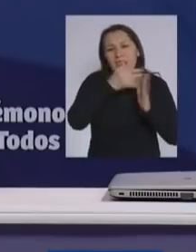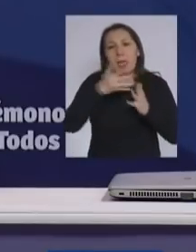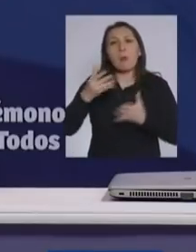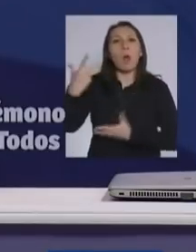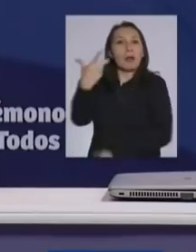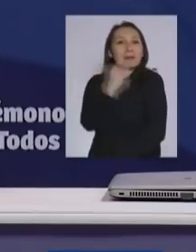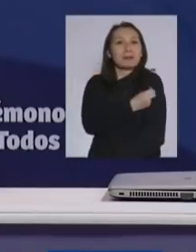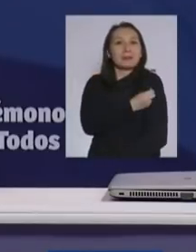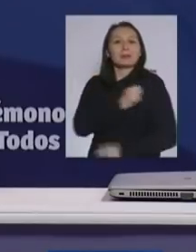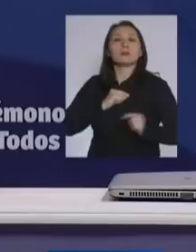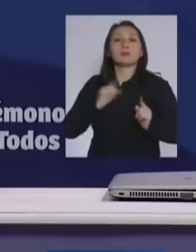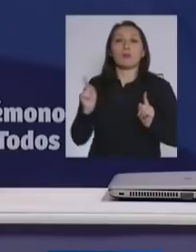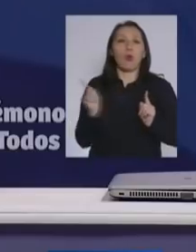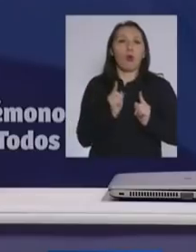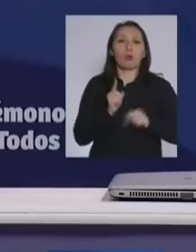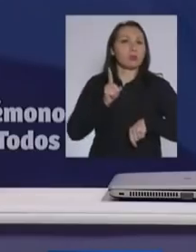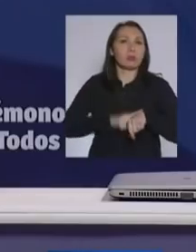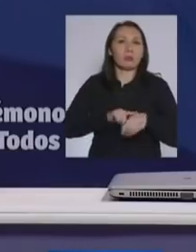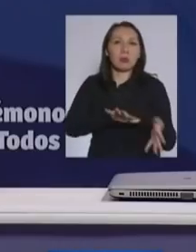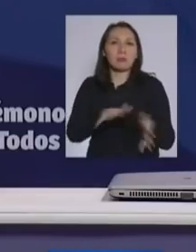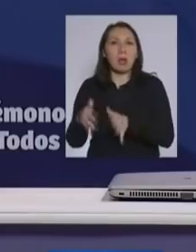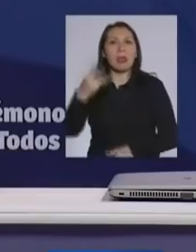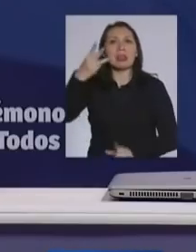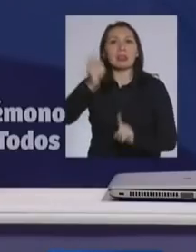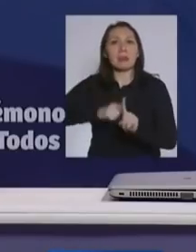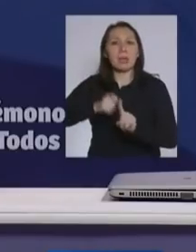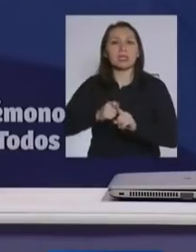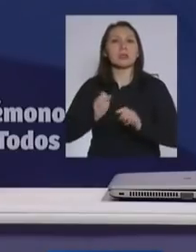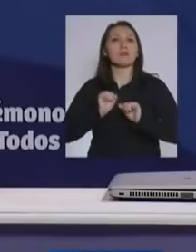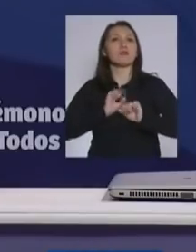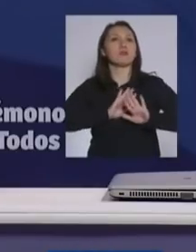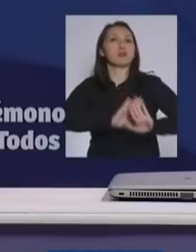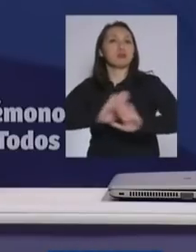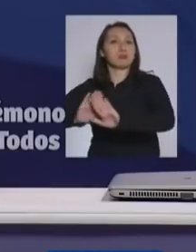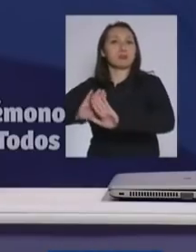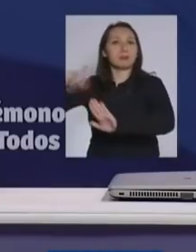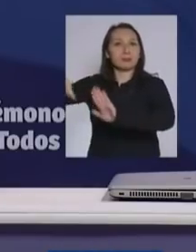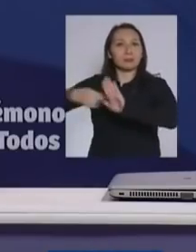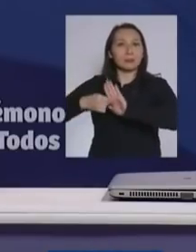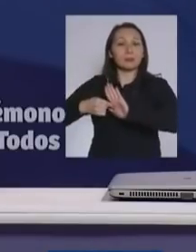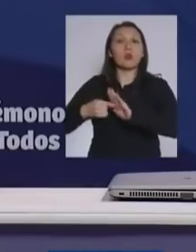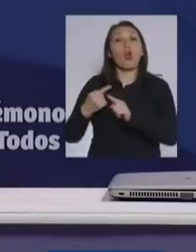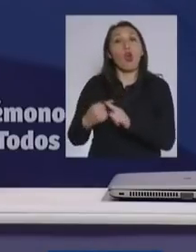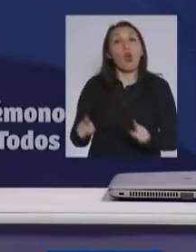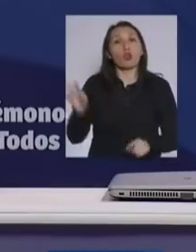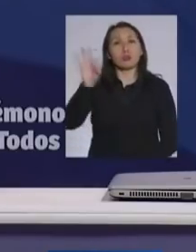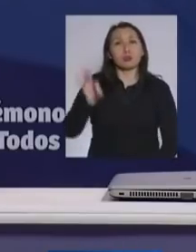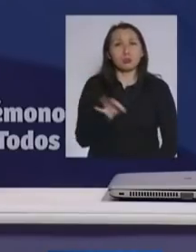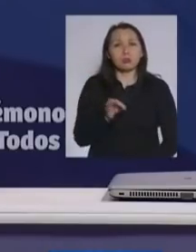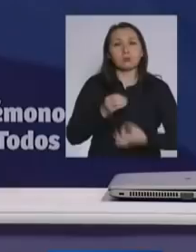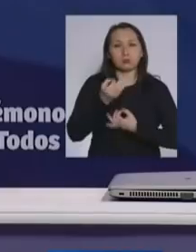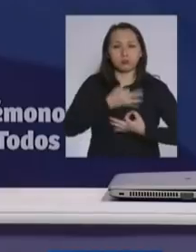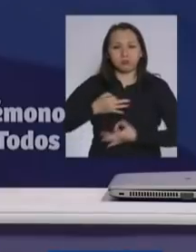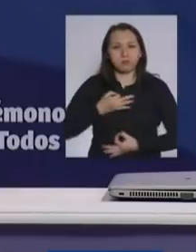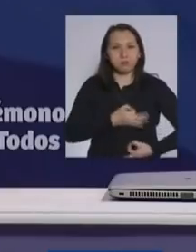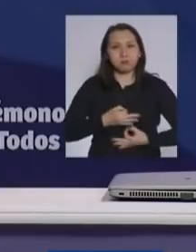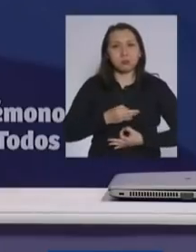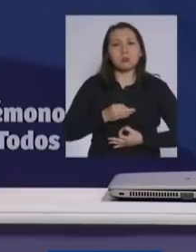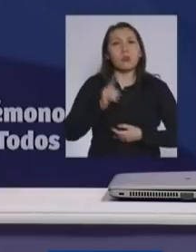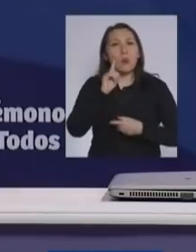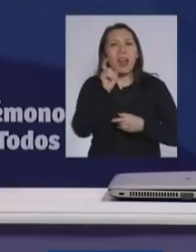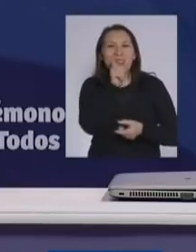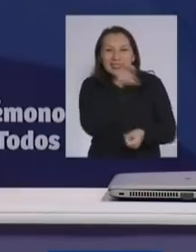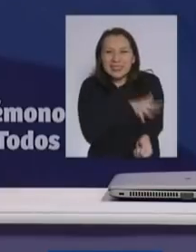duran muy poco tiempo, más o menos 3 meses. Esos son los anticuerpos humorales. Los anticuerpos celulares, en base a